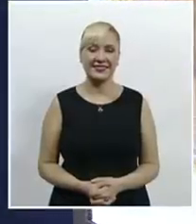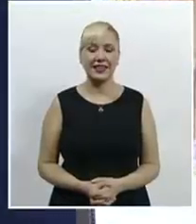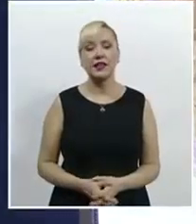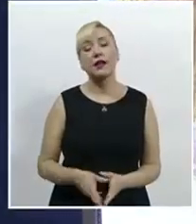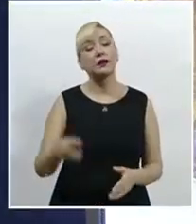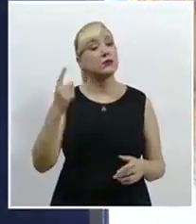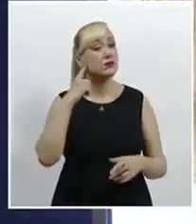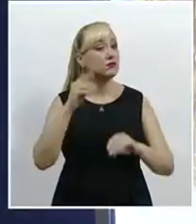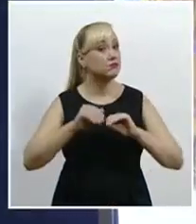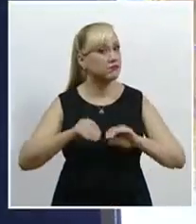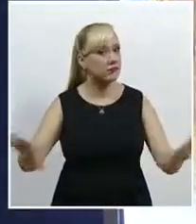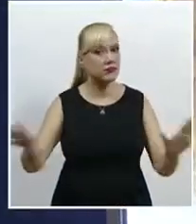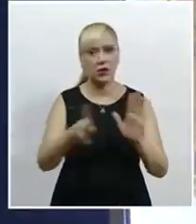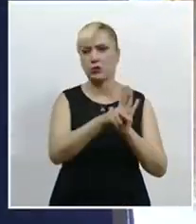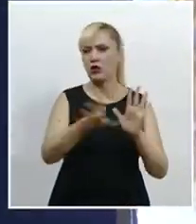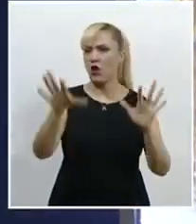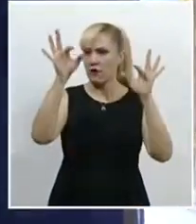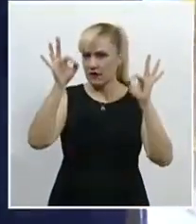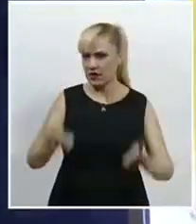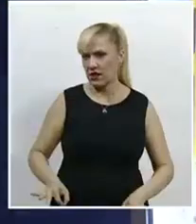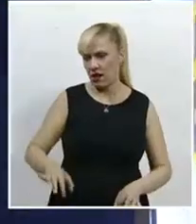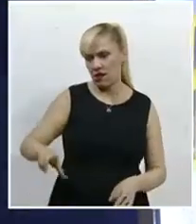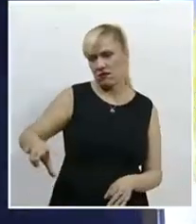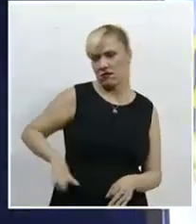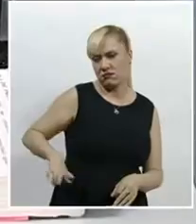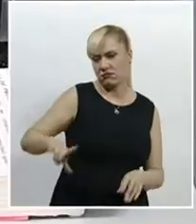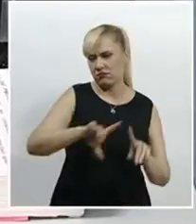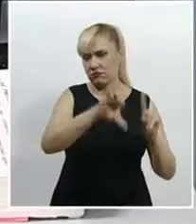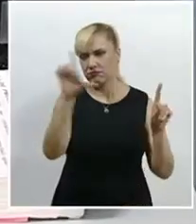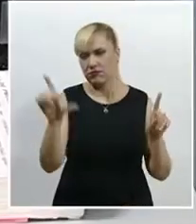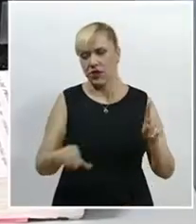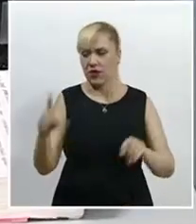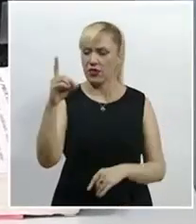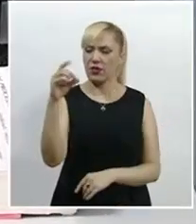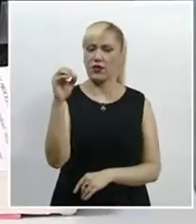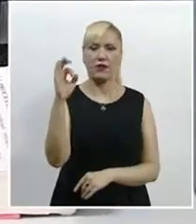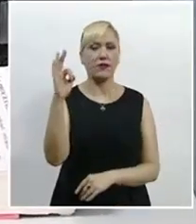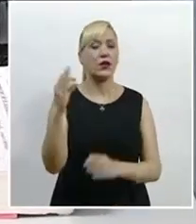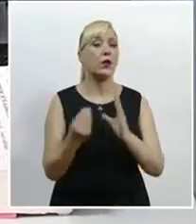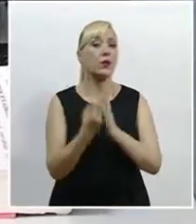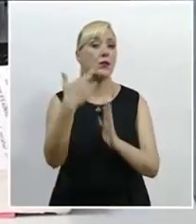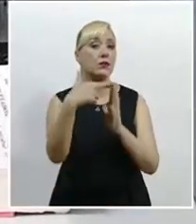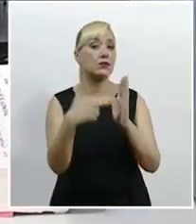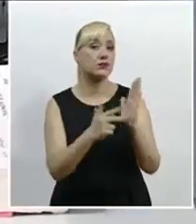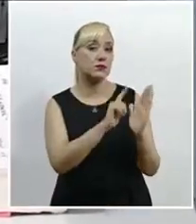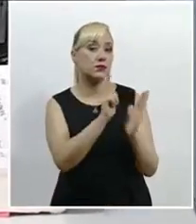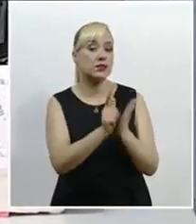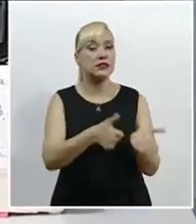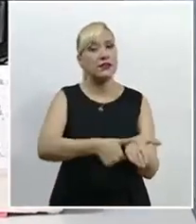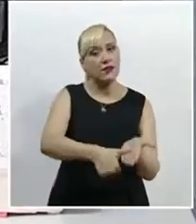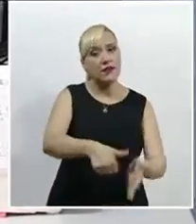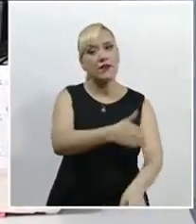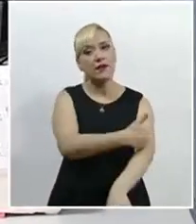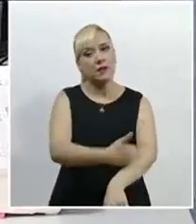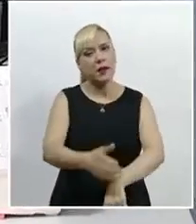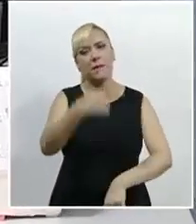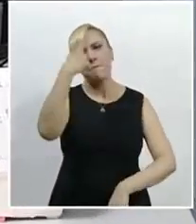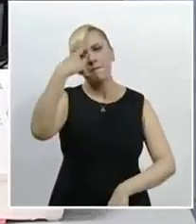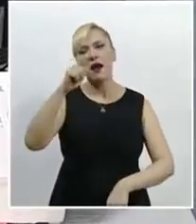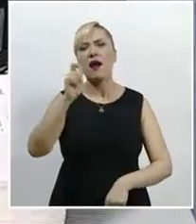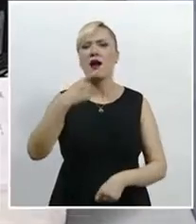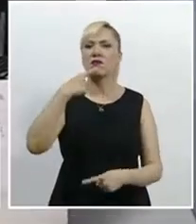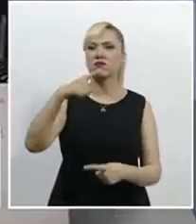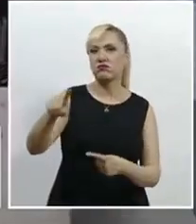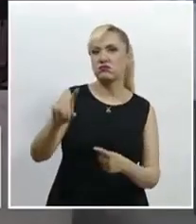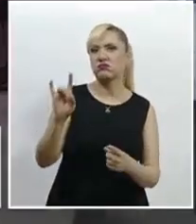Se publicó en el Diario Oficial de la Federación el decreto con el nuevo Código Nacional de Procedimientos Civiles y Familiares, norma que entrará en vigor